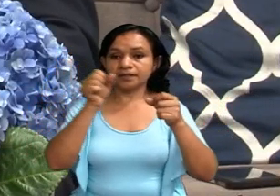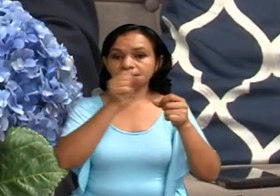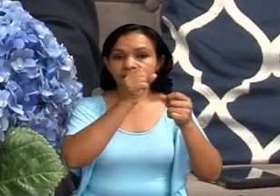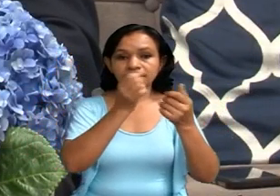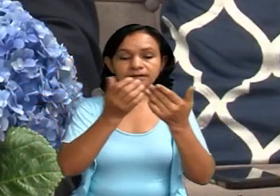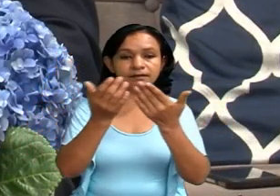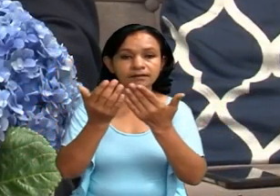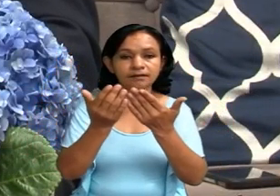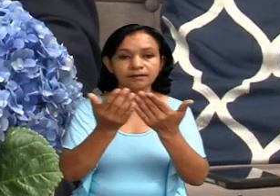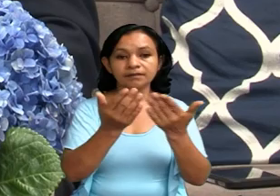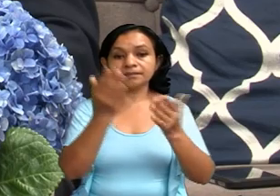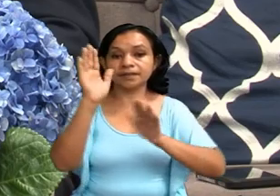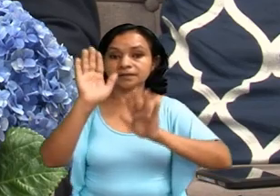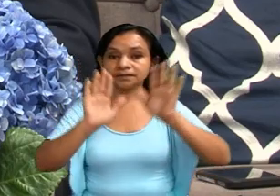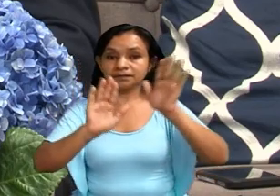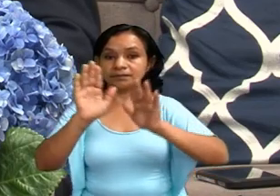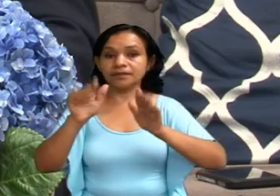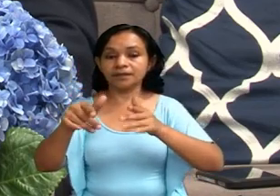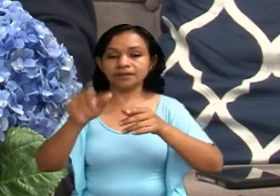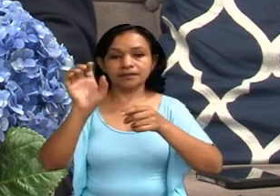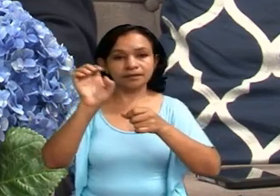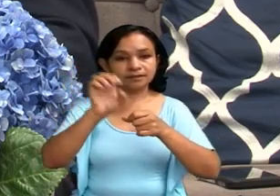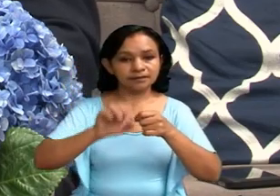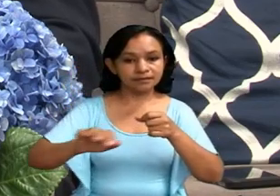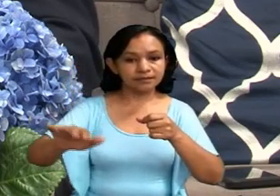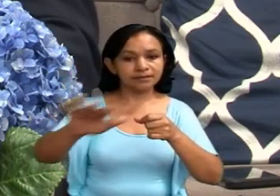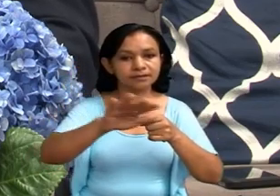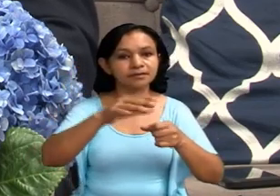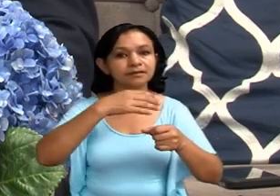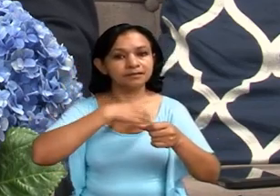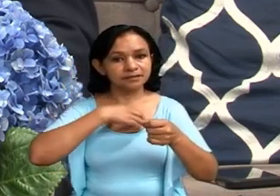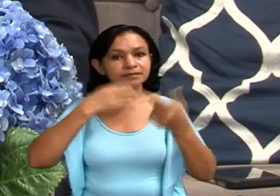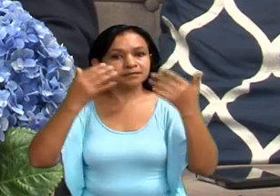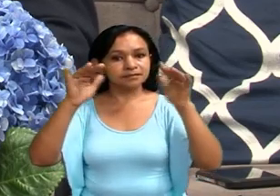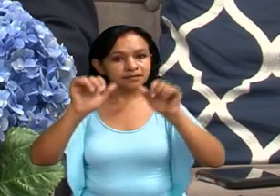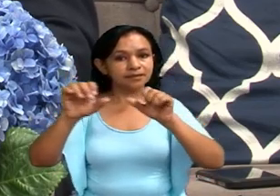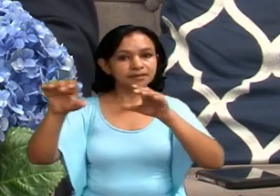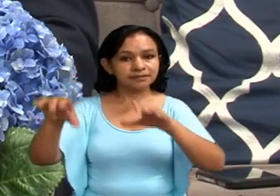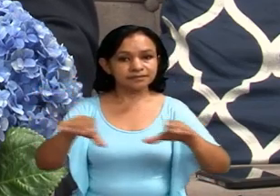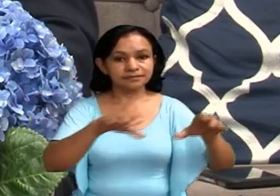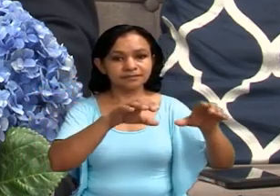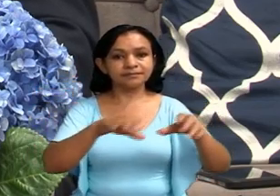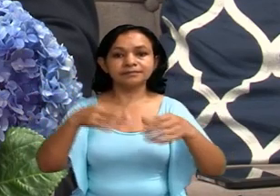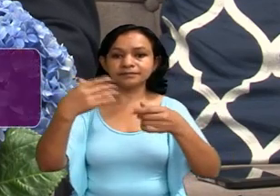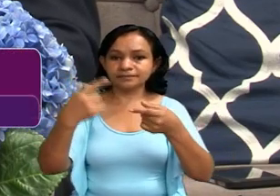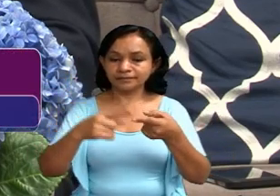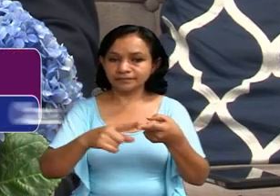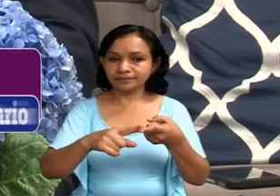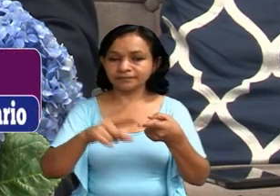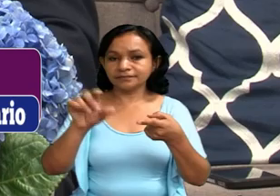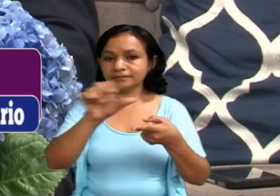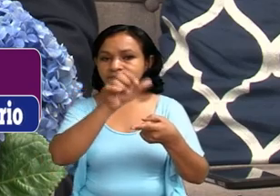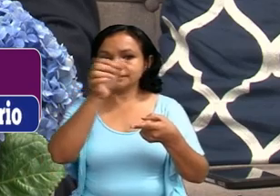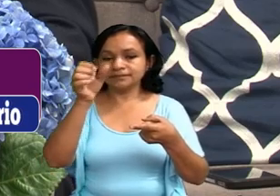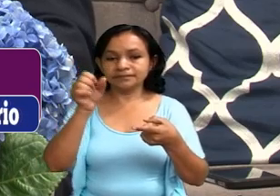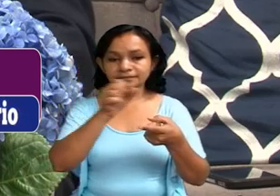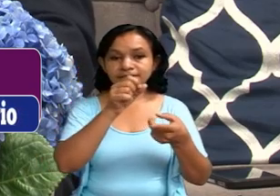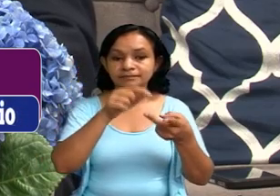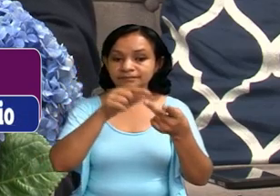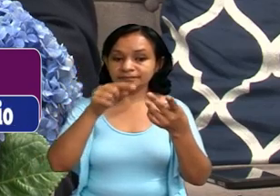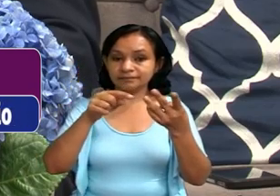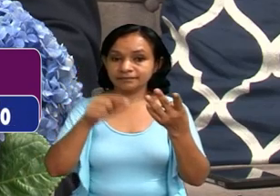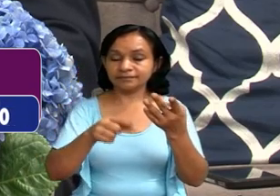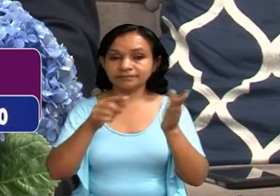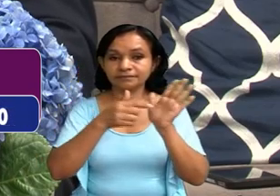actividades locales. Okay. La orquesta de Estelí participó en una actividad local, otros coros. Entonces eso